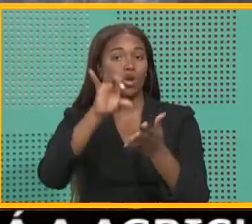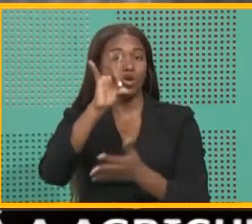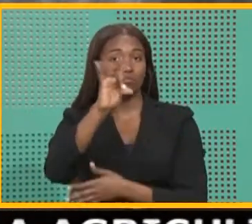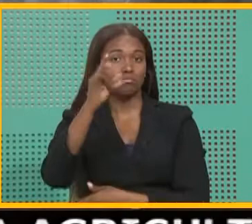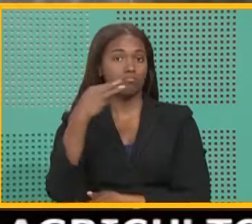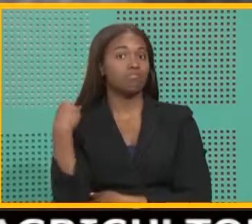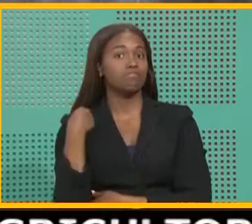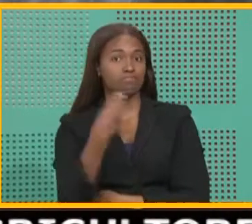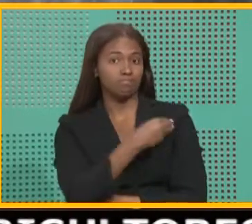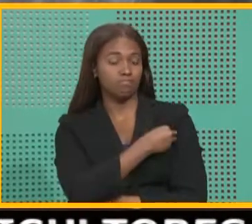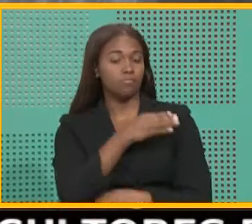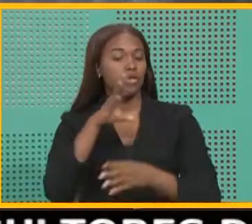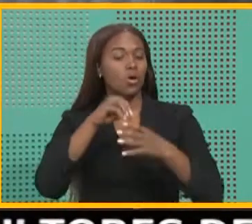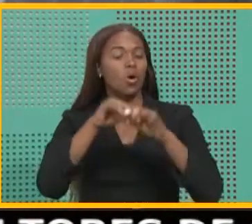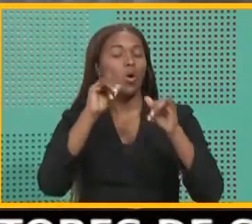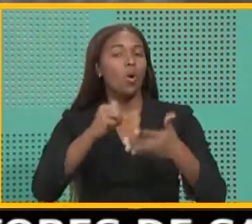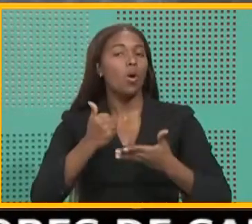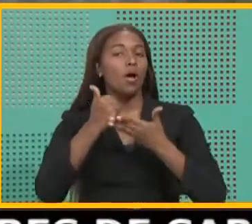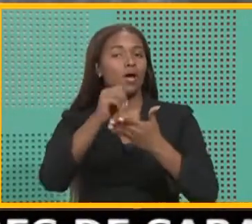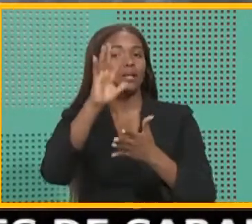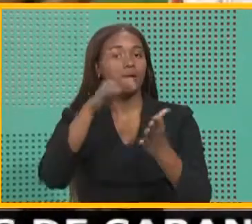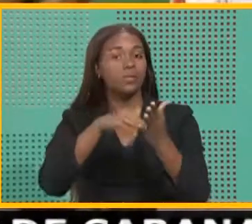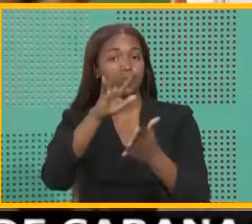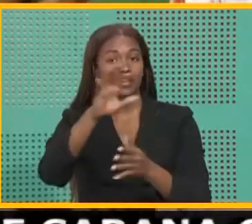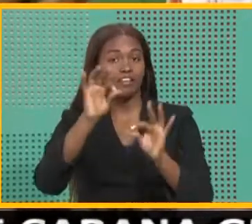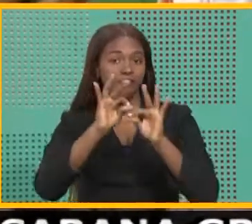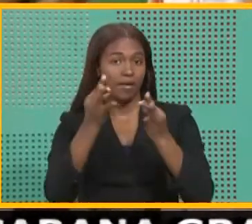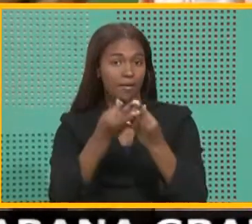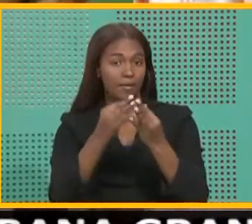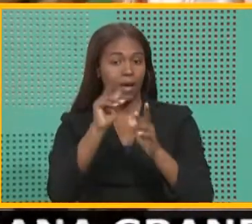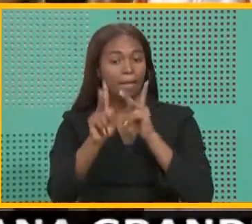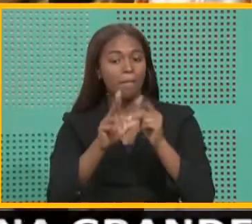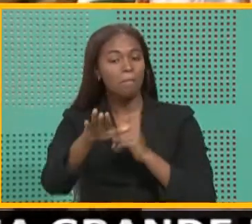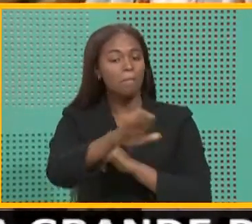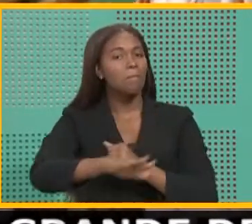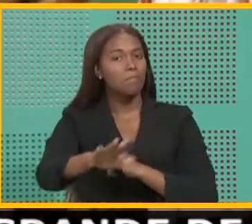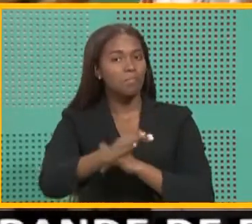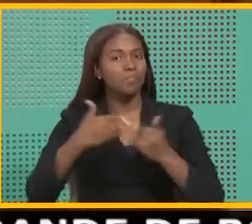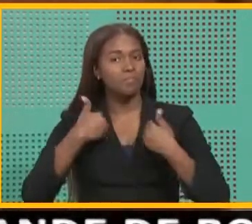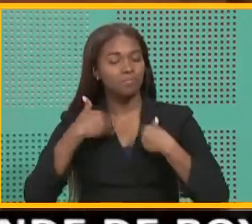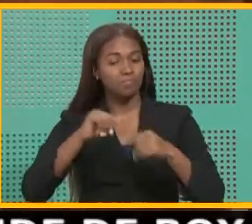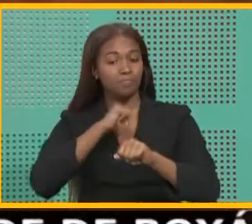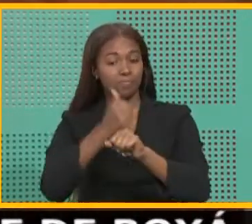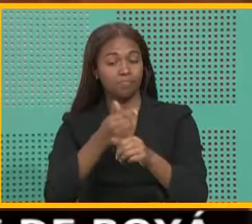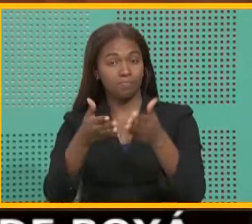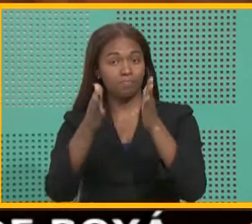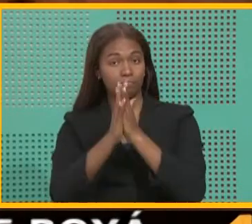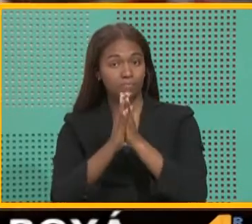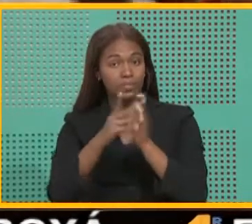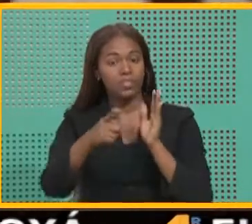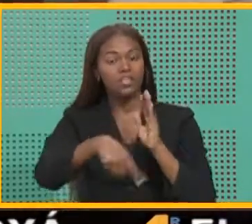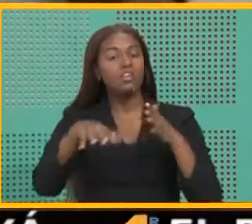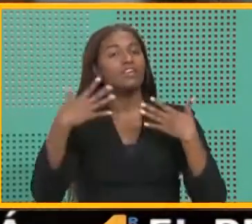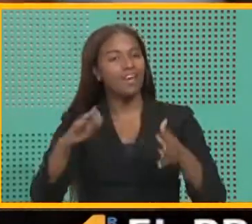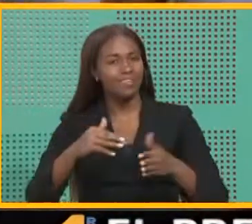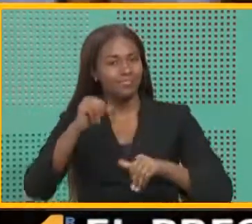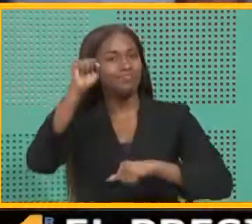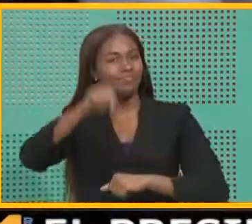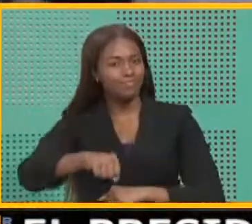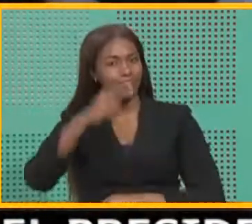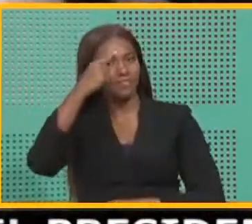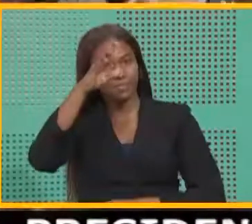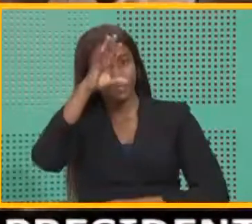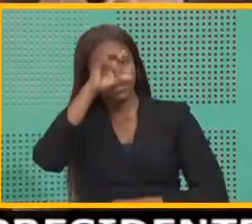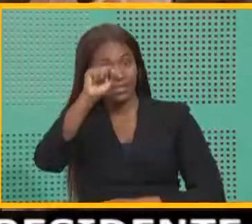De manera directa beneficia a 5.500 familias. Los productores y comunitarios realizaron solicitudes, las cuales fueron aprobadas por el